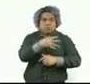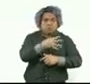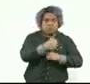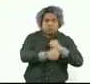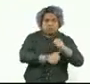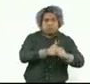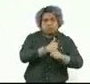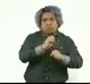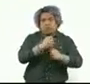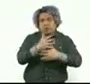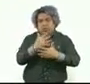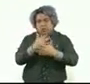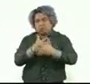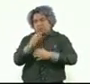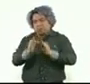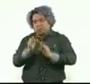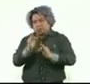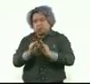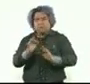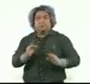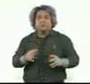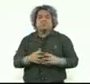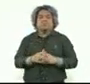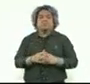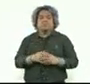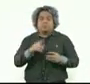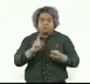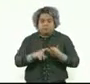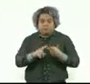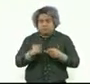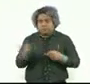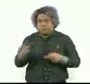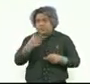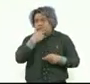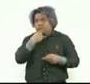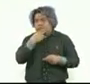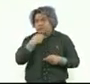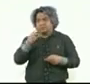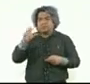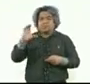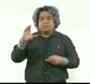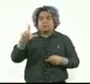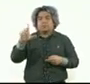15. Perfecto. Gracias, doctora. Gracias. Continuamos con Carlos Navarro, del Heraldo.